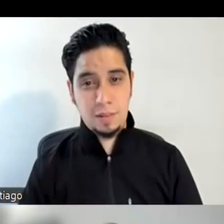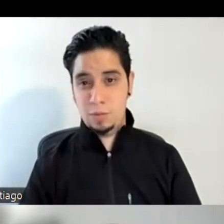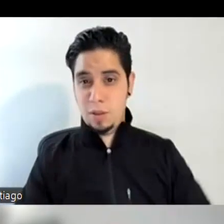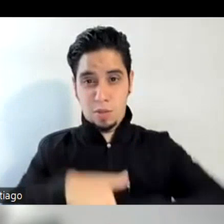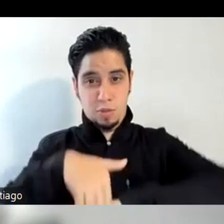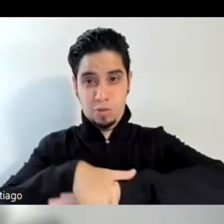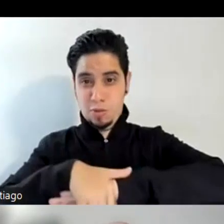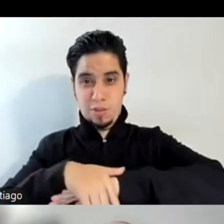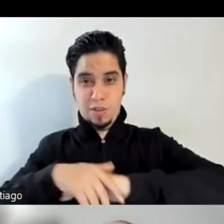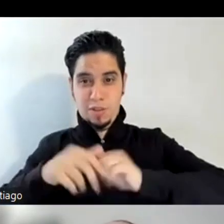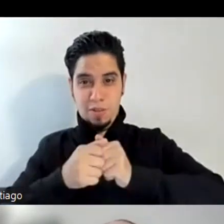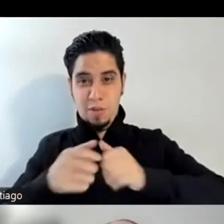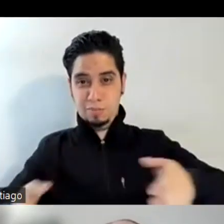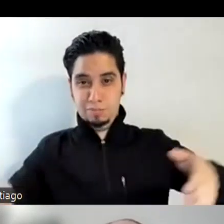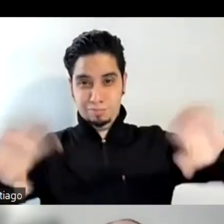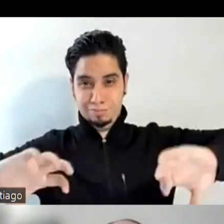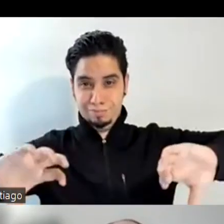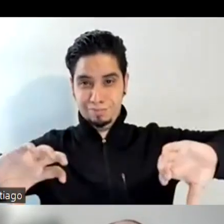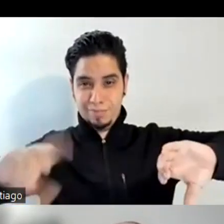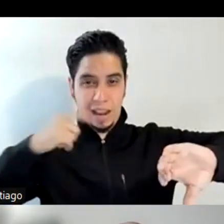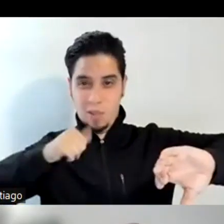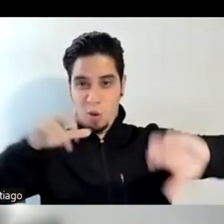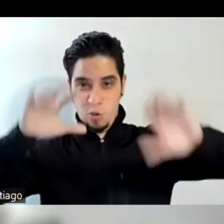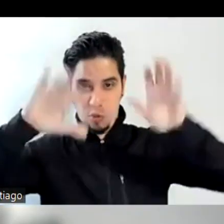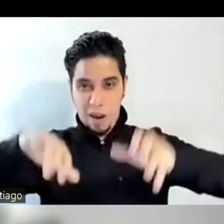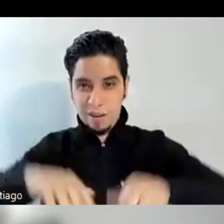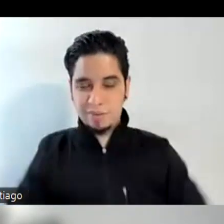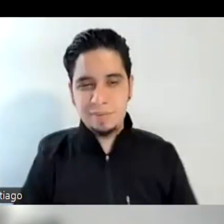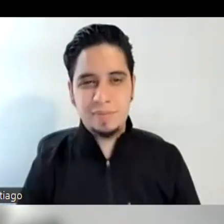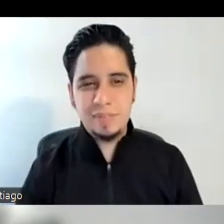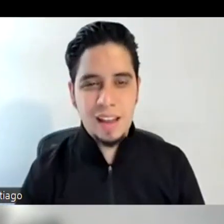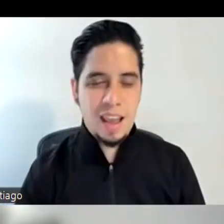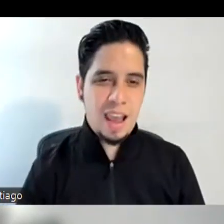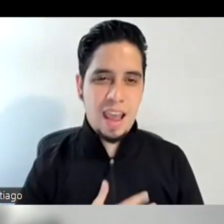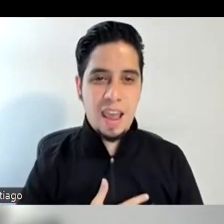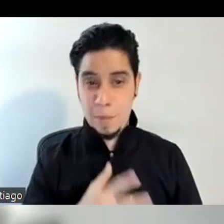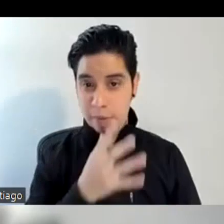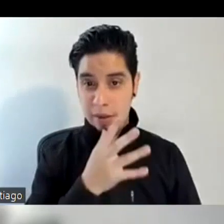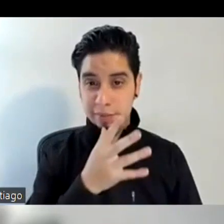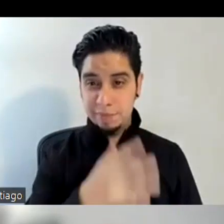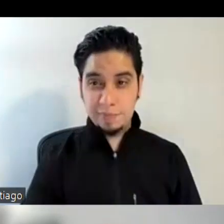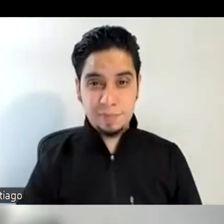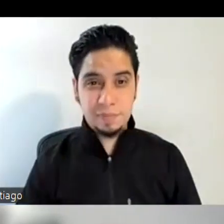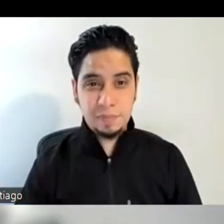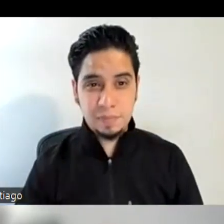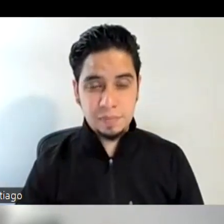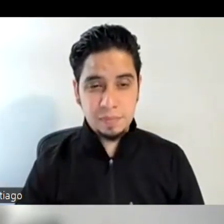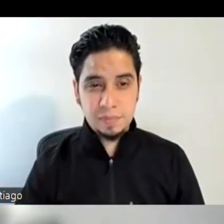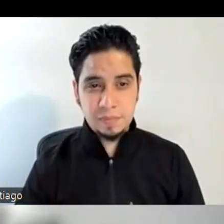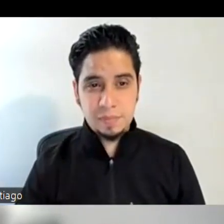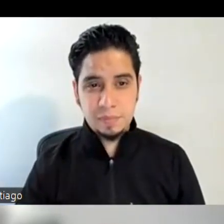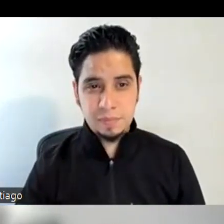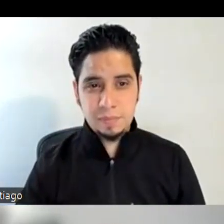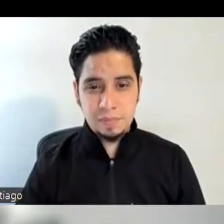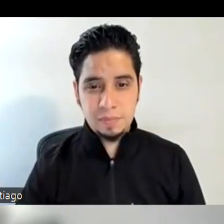virando vasitos. Todos los días viro vasitos. Ay, mi madre. No, pero fíjate que es interesante porque lo que